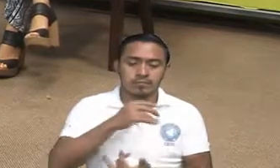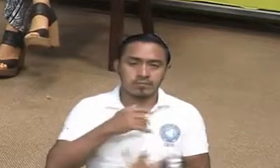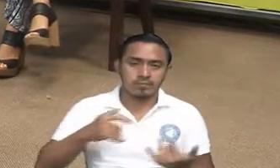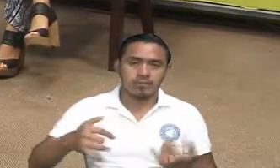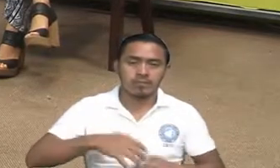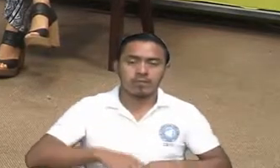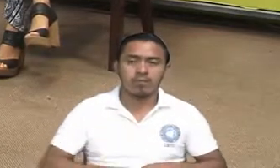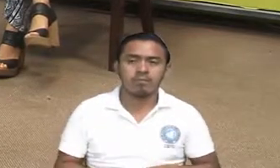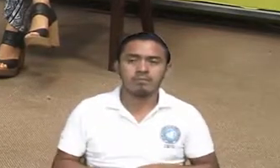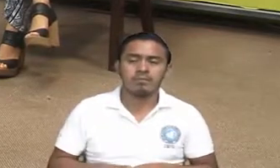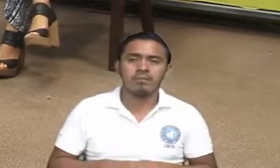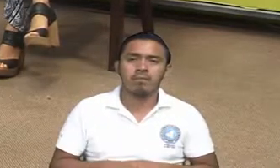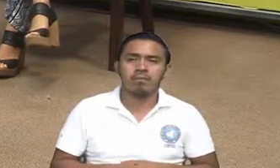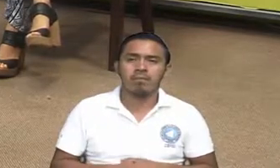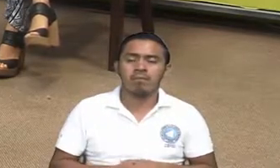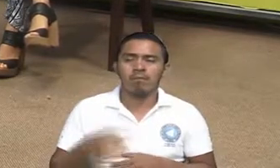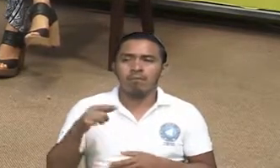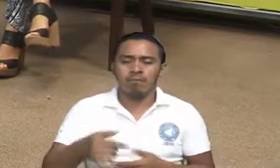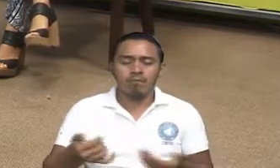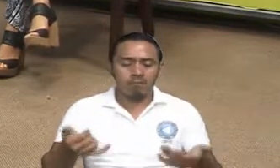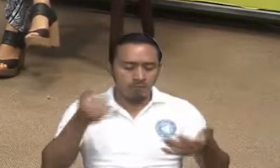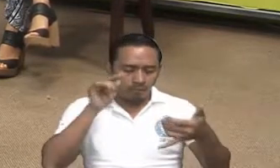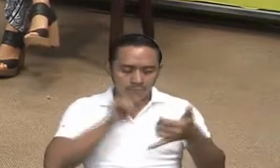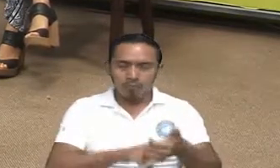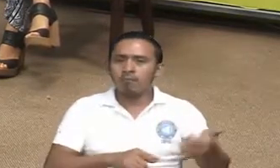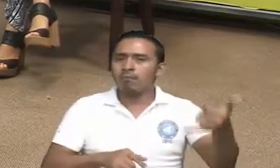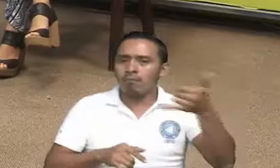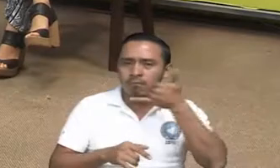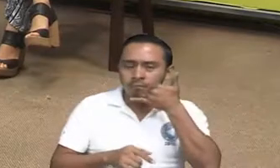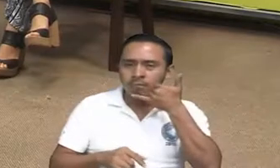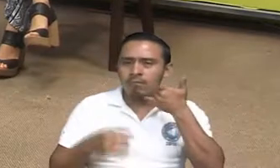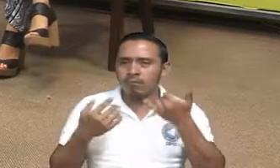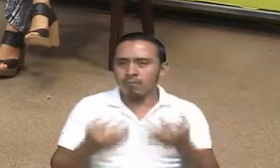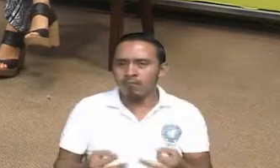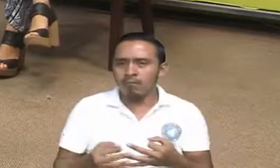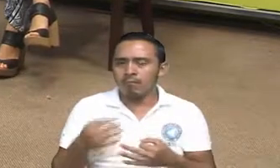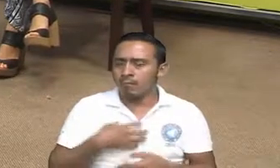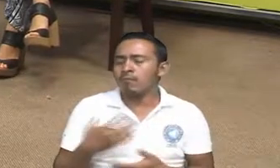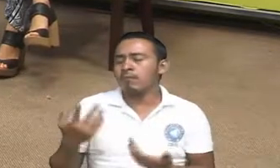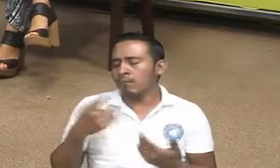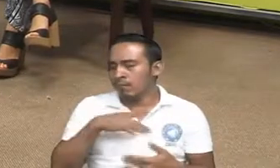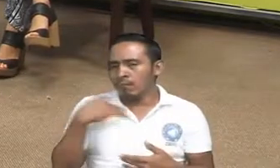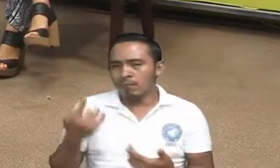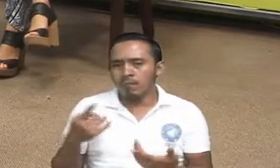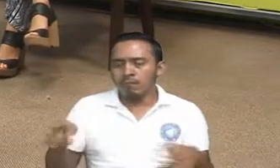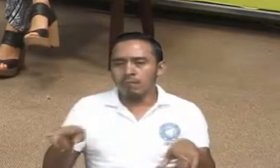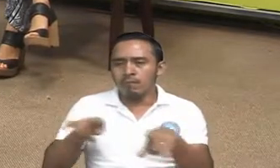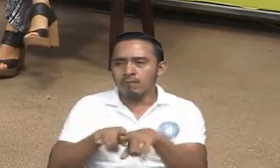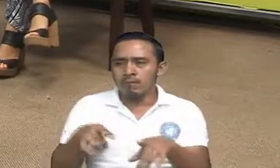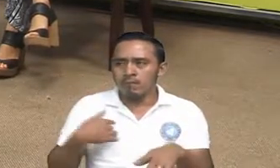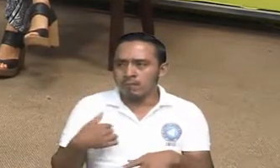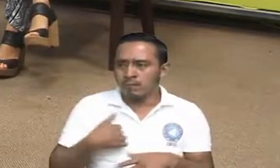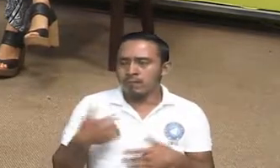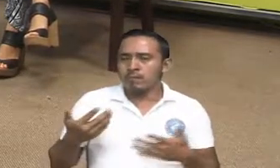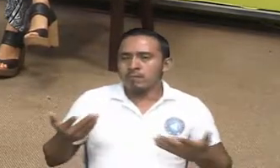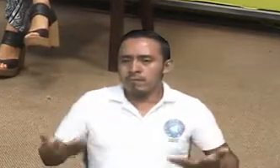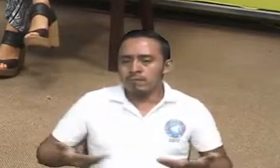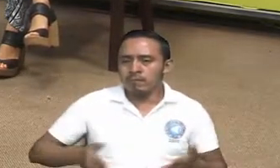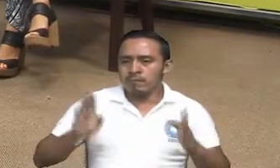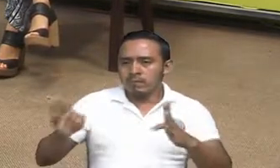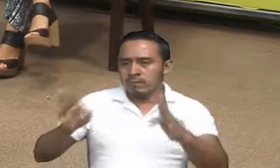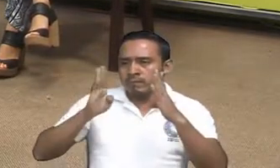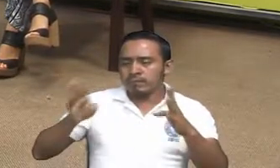mencionaba, estar pegados al teléfono todo el tiempo. Entonces si es tu pareja, dice, ¿qué pasa? Y aquí estoy yo, poneme